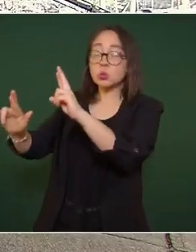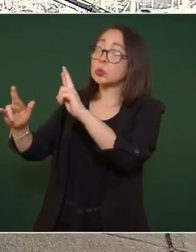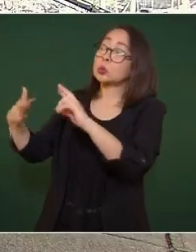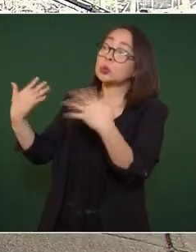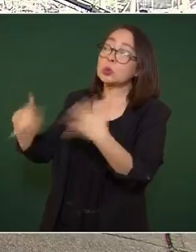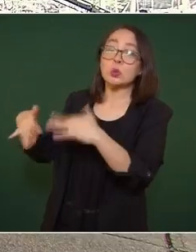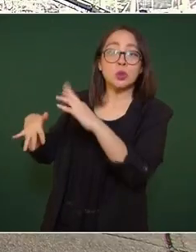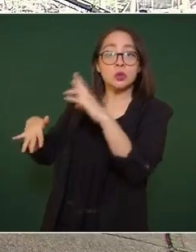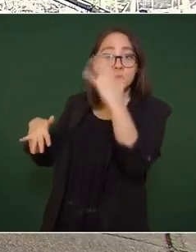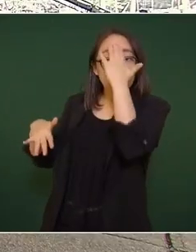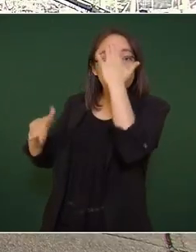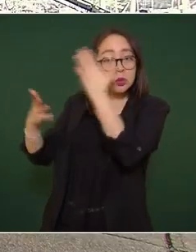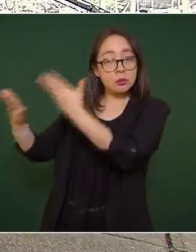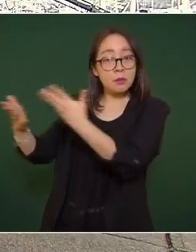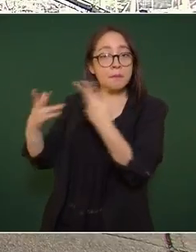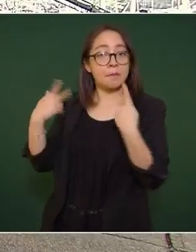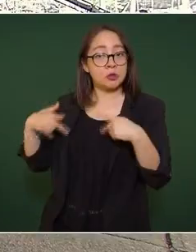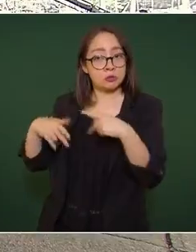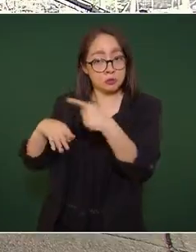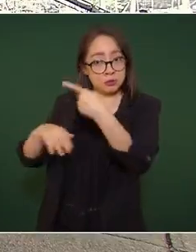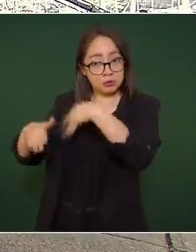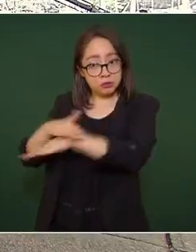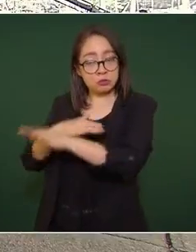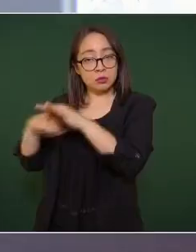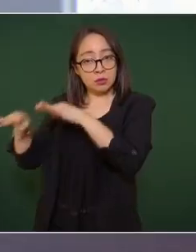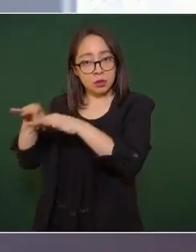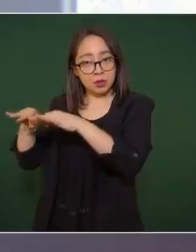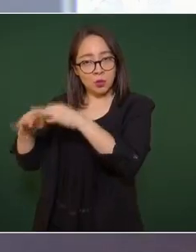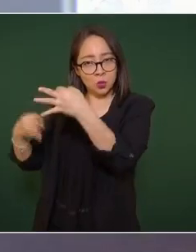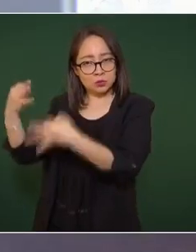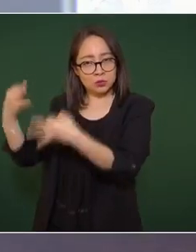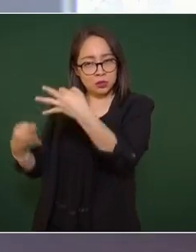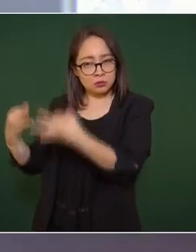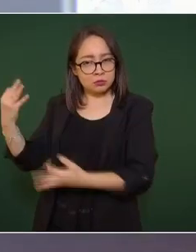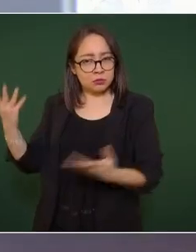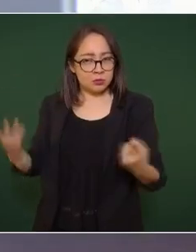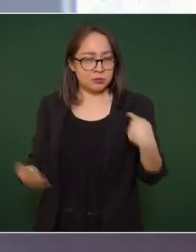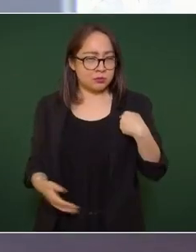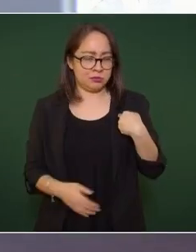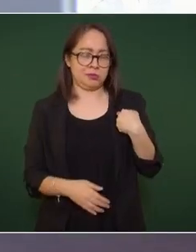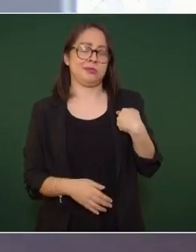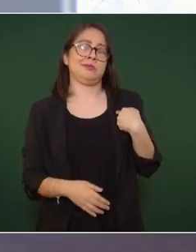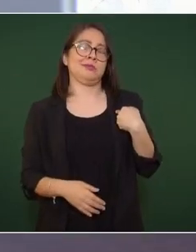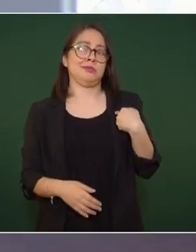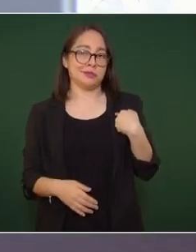de estas personas en el Poder Judicial. Preguntarle, presidente,